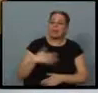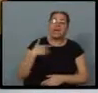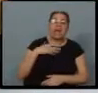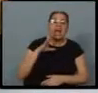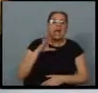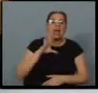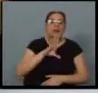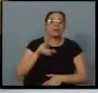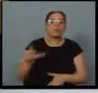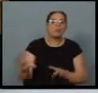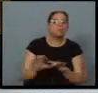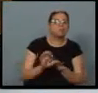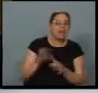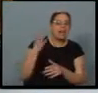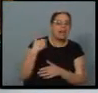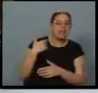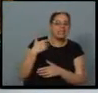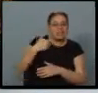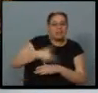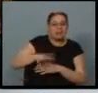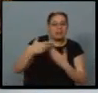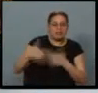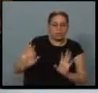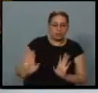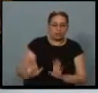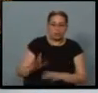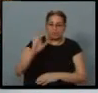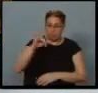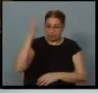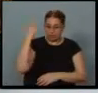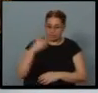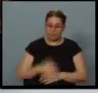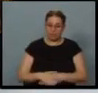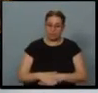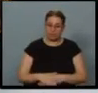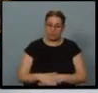algo que ver con su posterior renuncia, reiteramos, el miércoles pasado, un par de días después. Bueno,